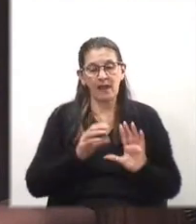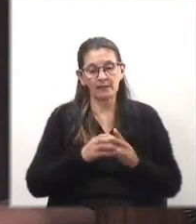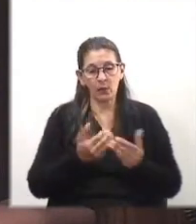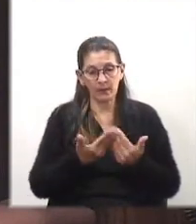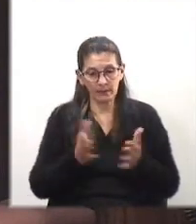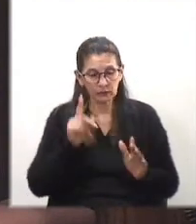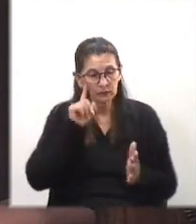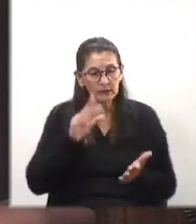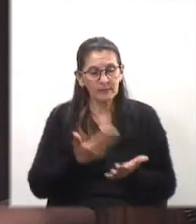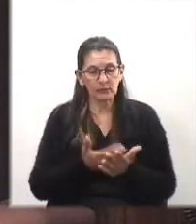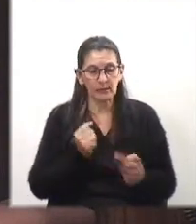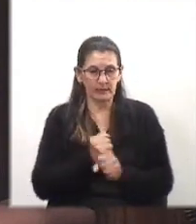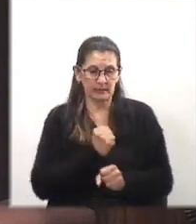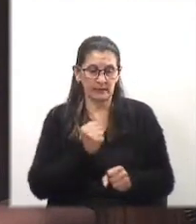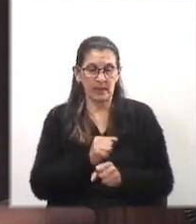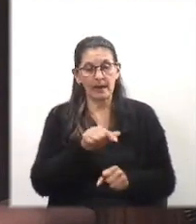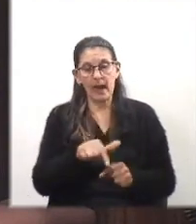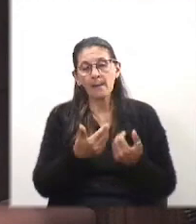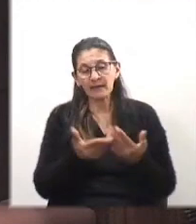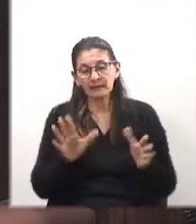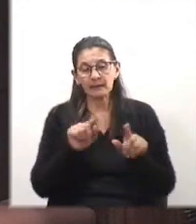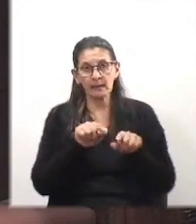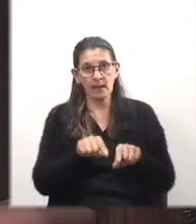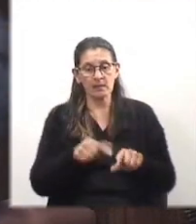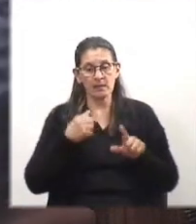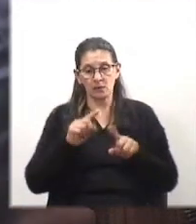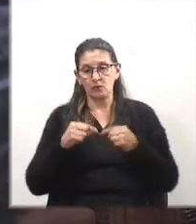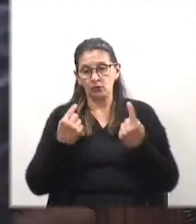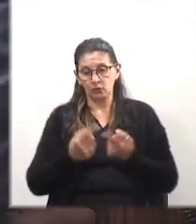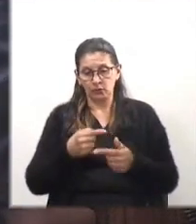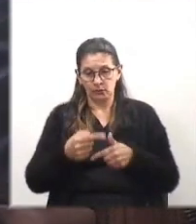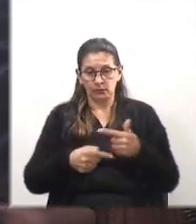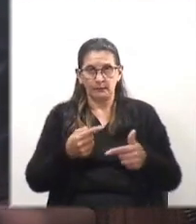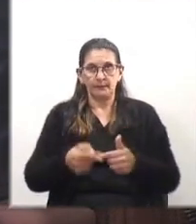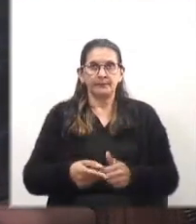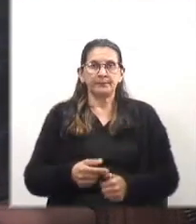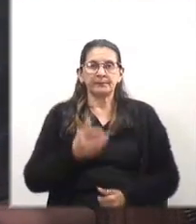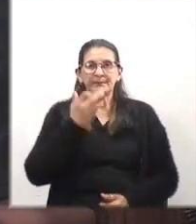esto. A partir de ahí, vamos a continuar.